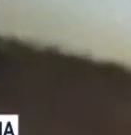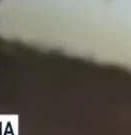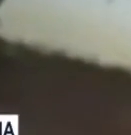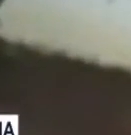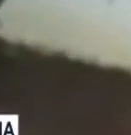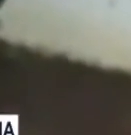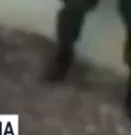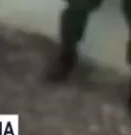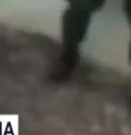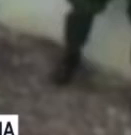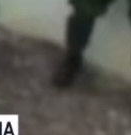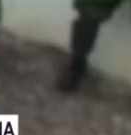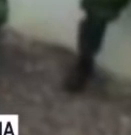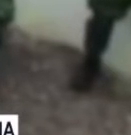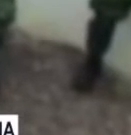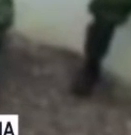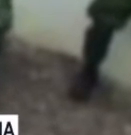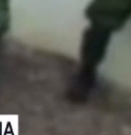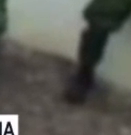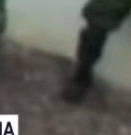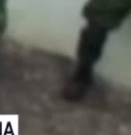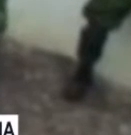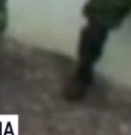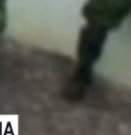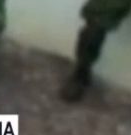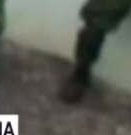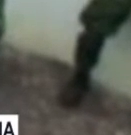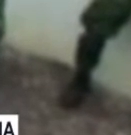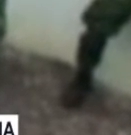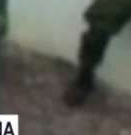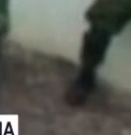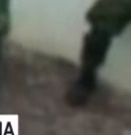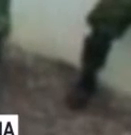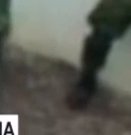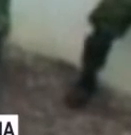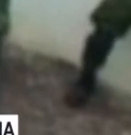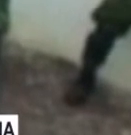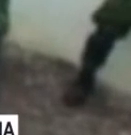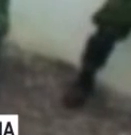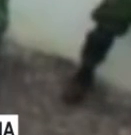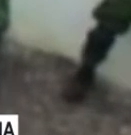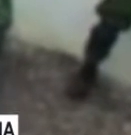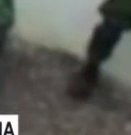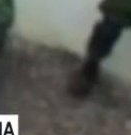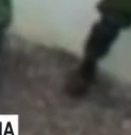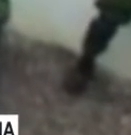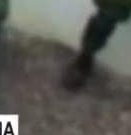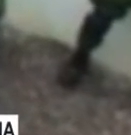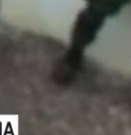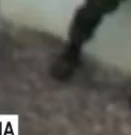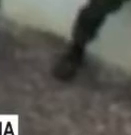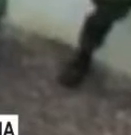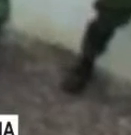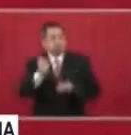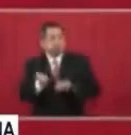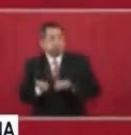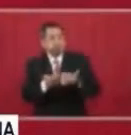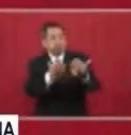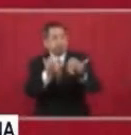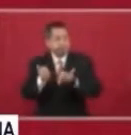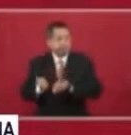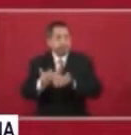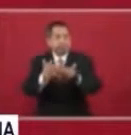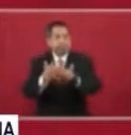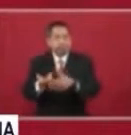ejército se podría pedir por parte del presidente de la república pues una extensión del de la presencia militar en las